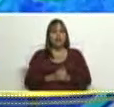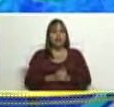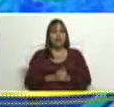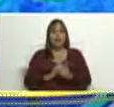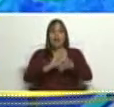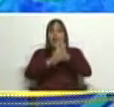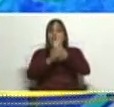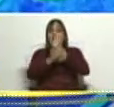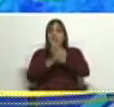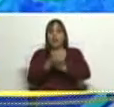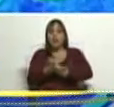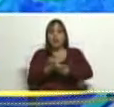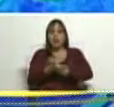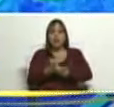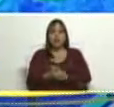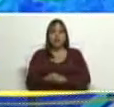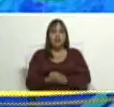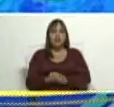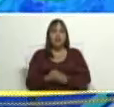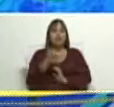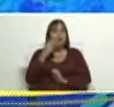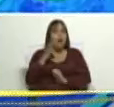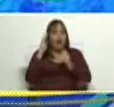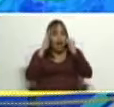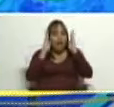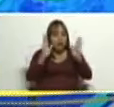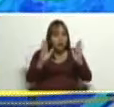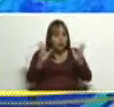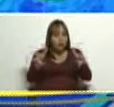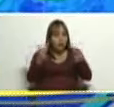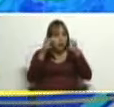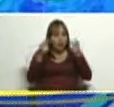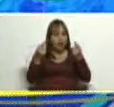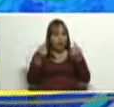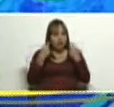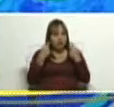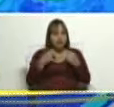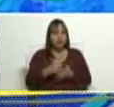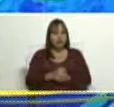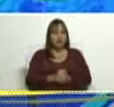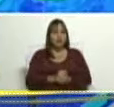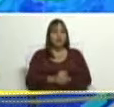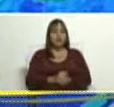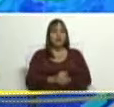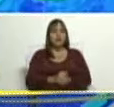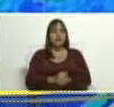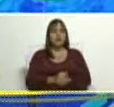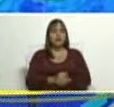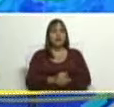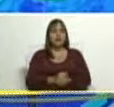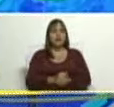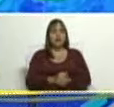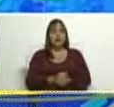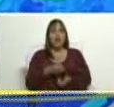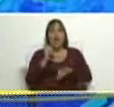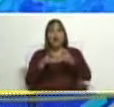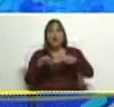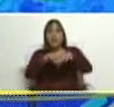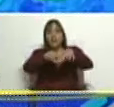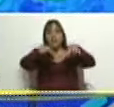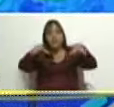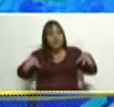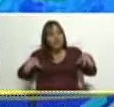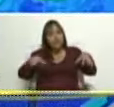Acabar donde las haya, quiero que me escuchen, acabar donde las haya esas pequeñas